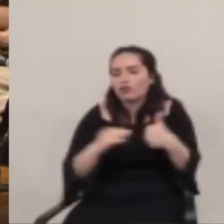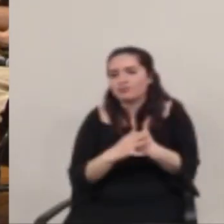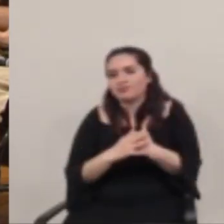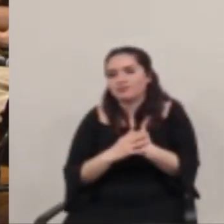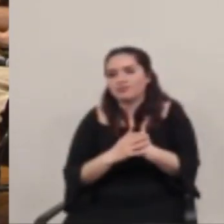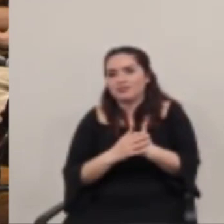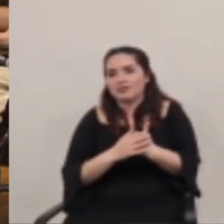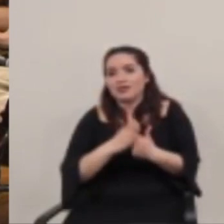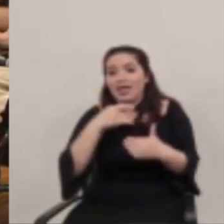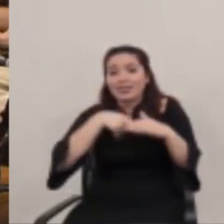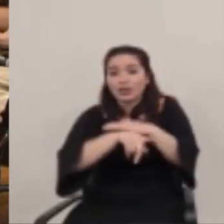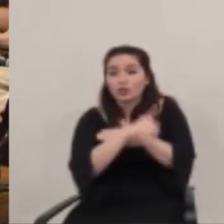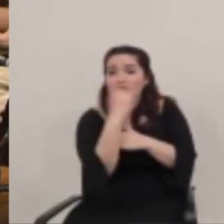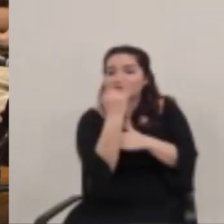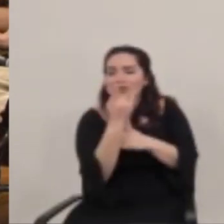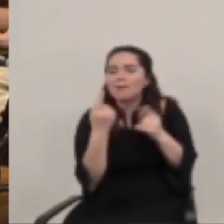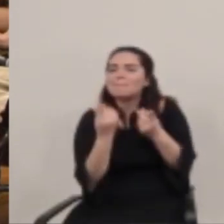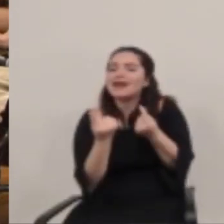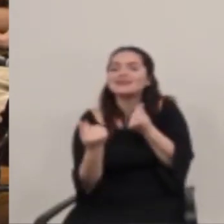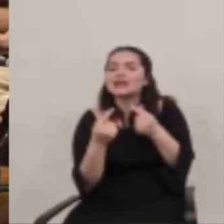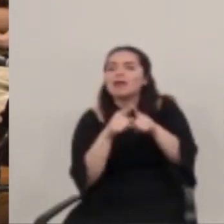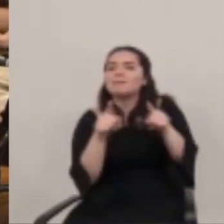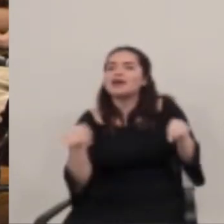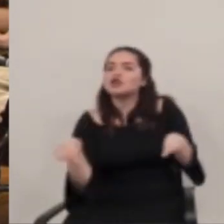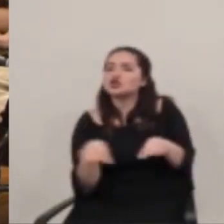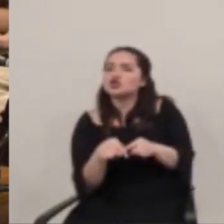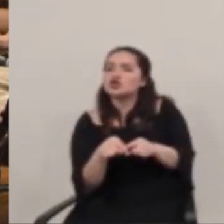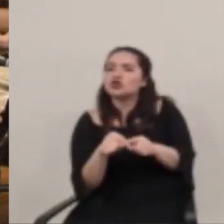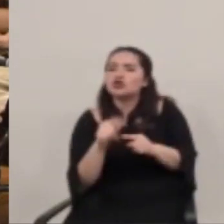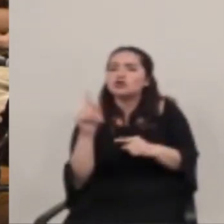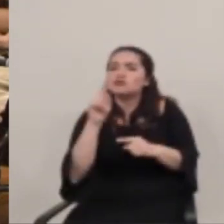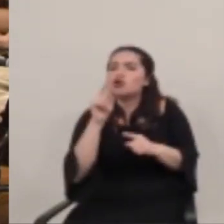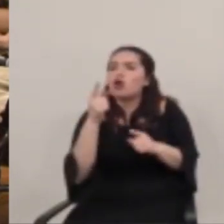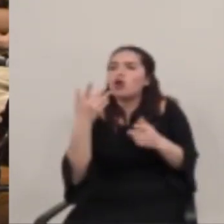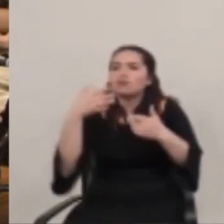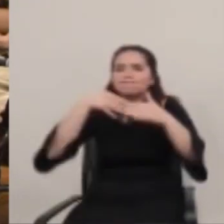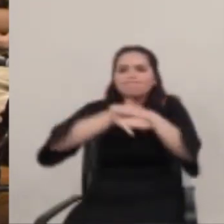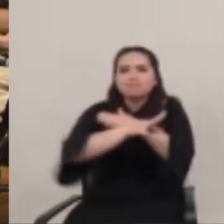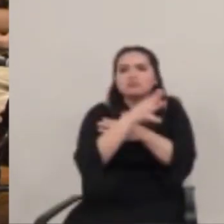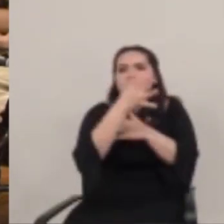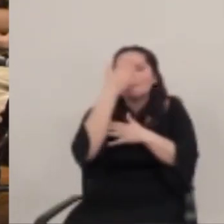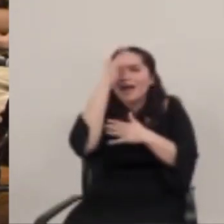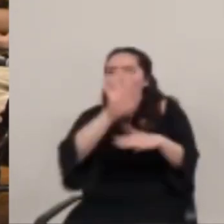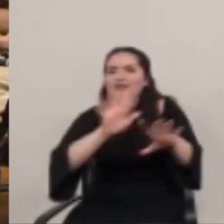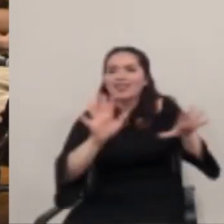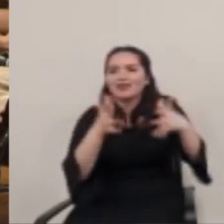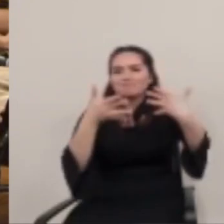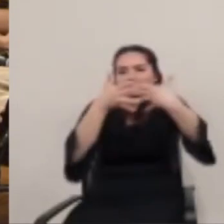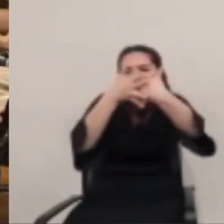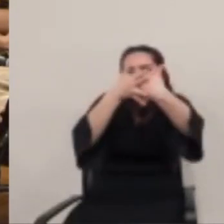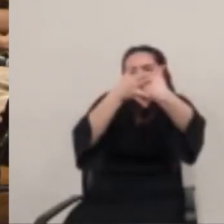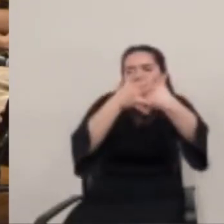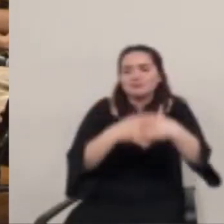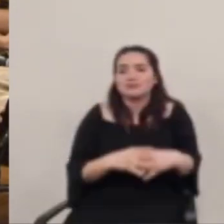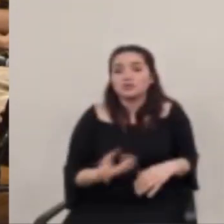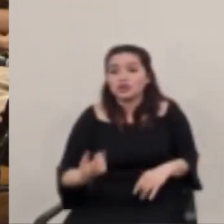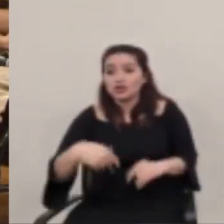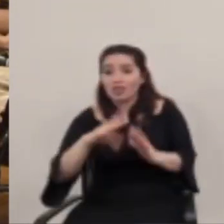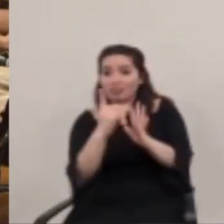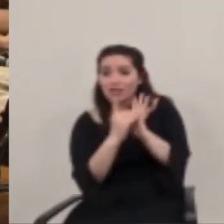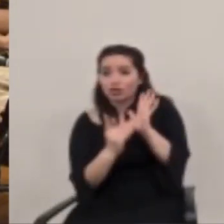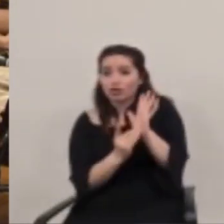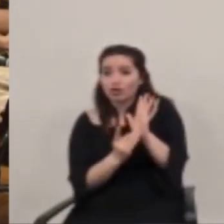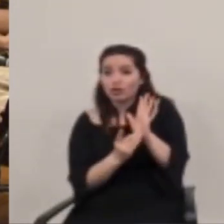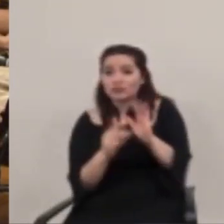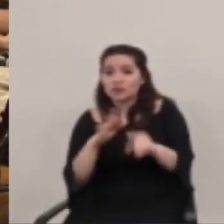que la academia parece que es un espacio que no es permeable o que no ha sido permeado, y resulta que los datos que tenemos sobre estudiantes con